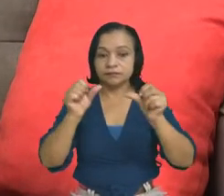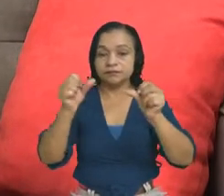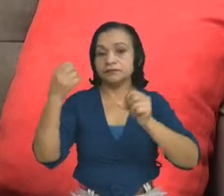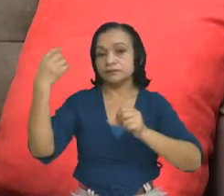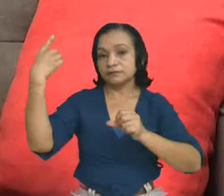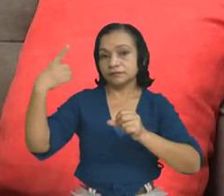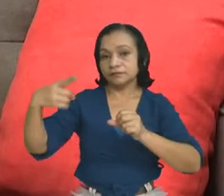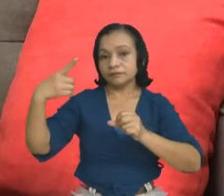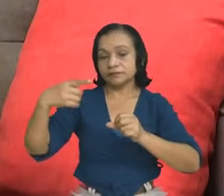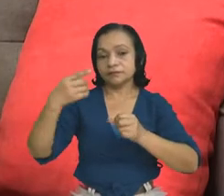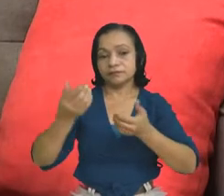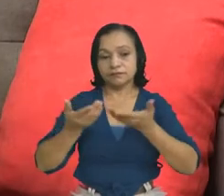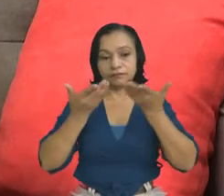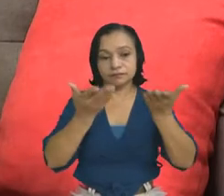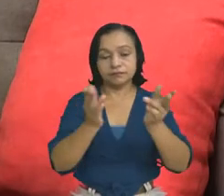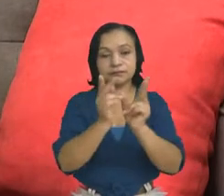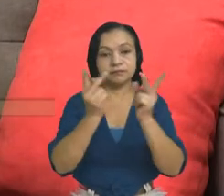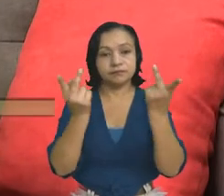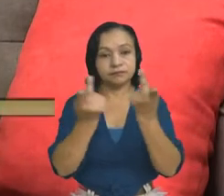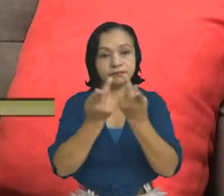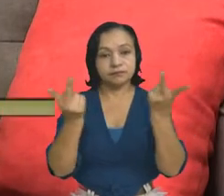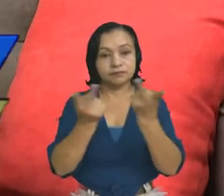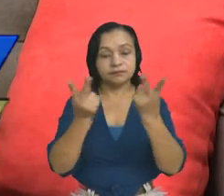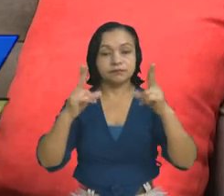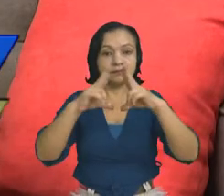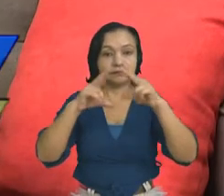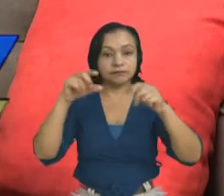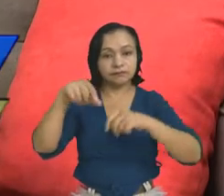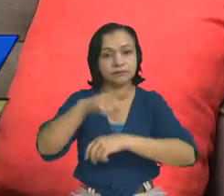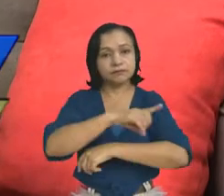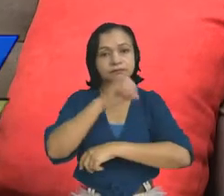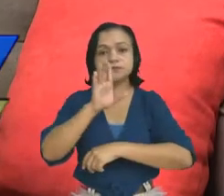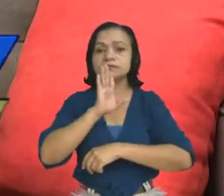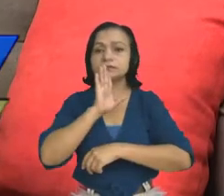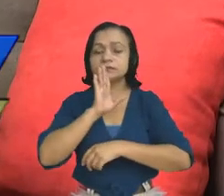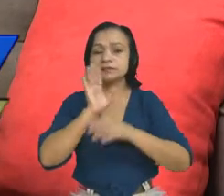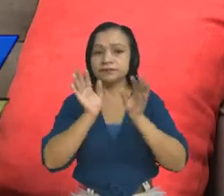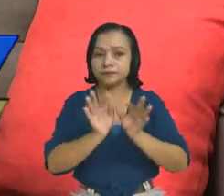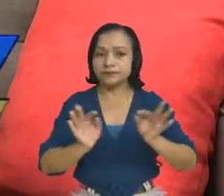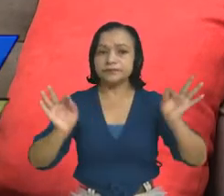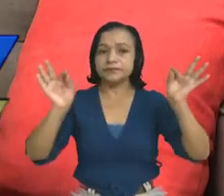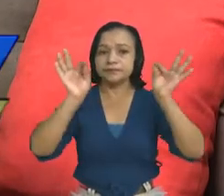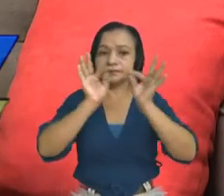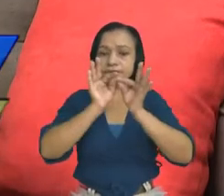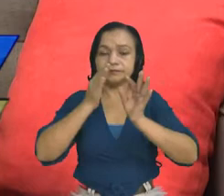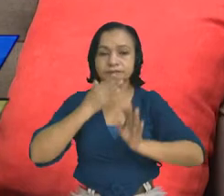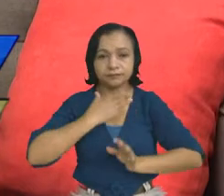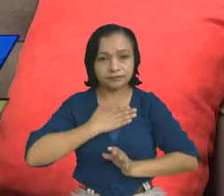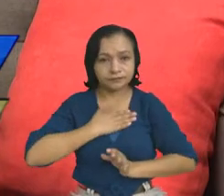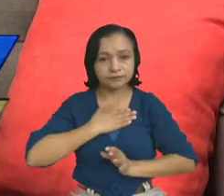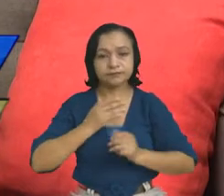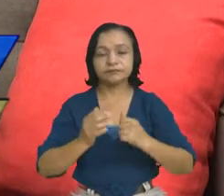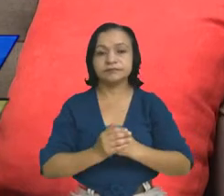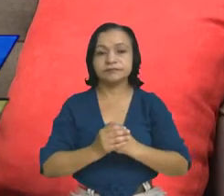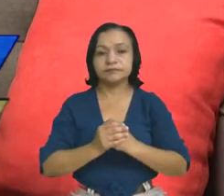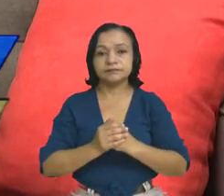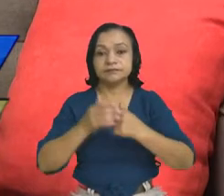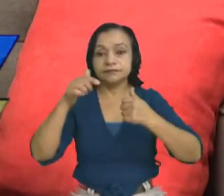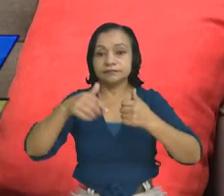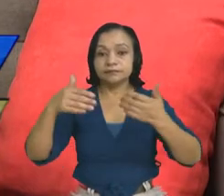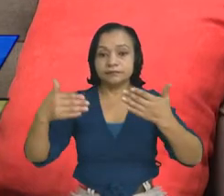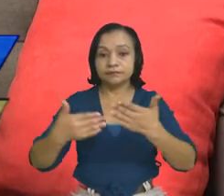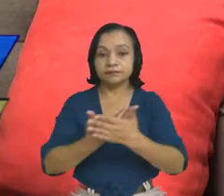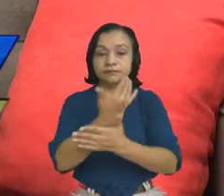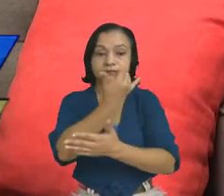restitución de derechos para nuestro pueblo. Hoy una conversación bastante vital, creería yo. Hoy estaremos conversando sobre la construcción del